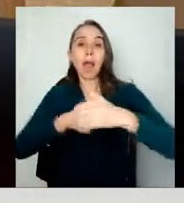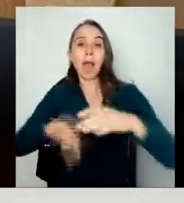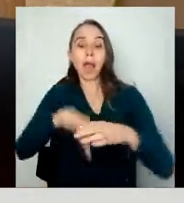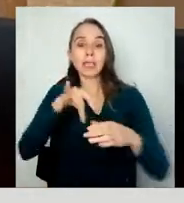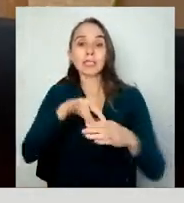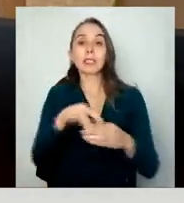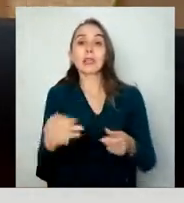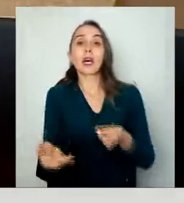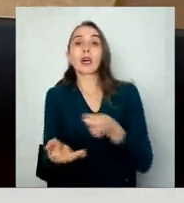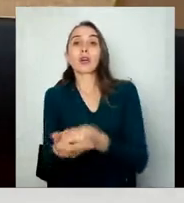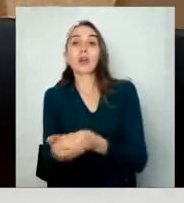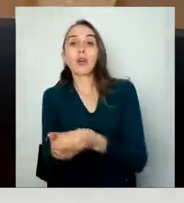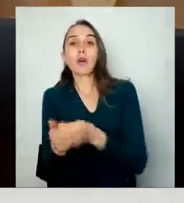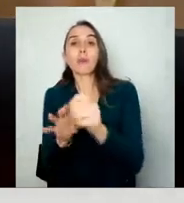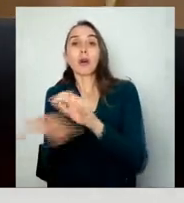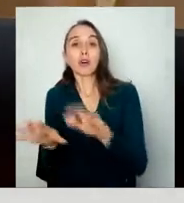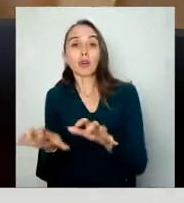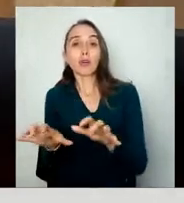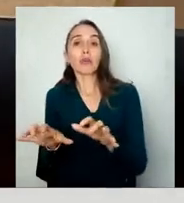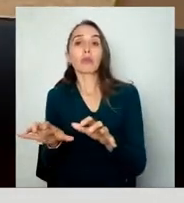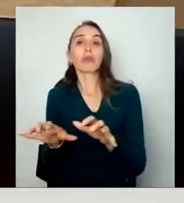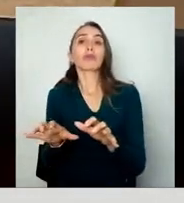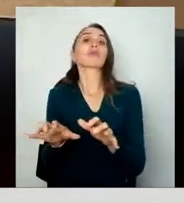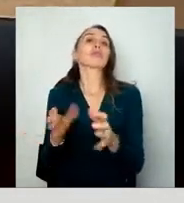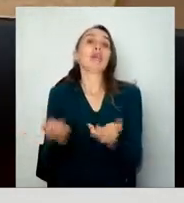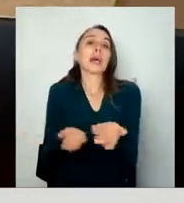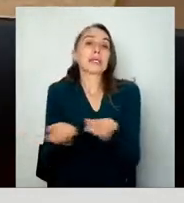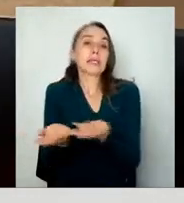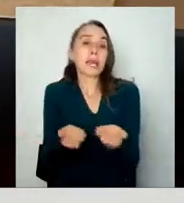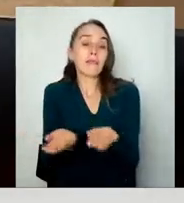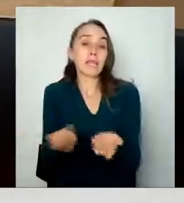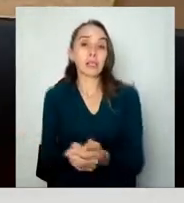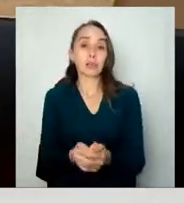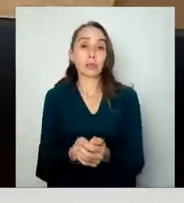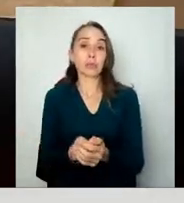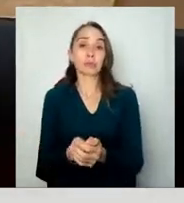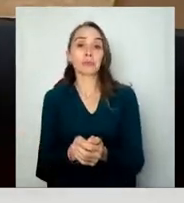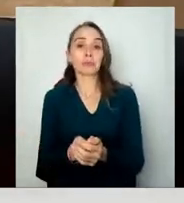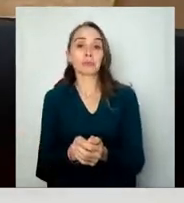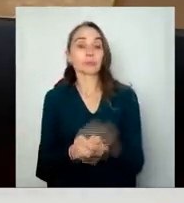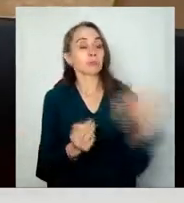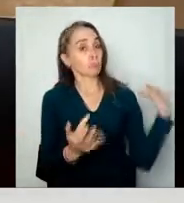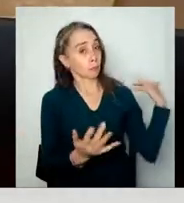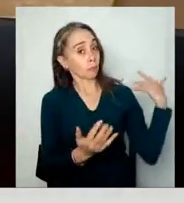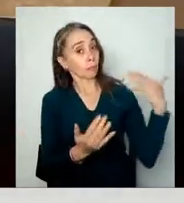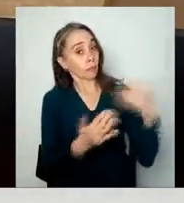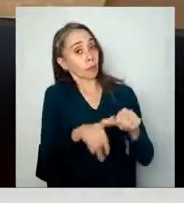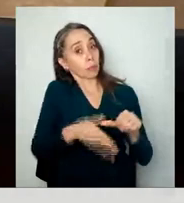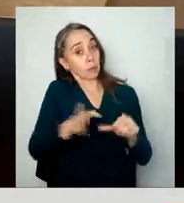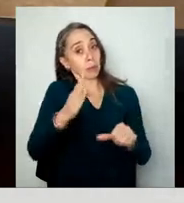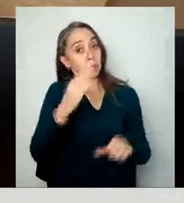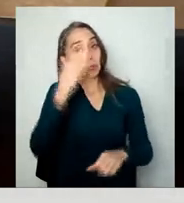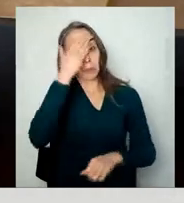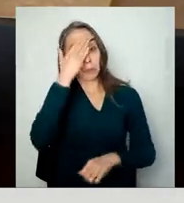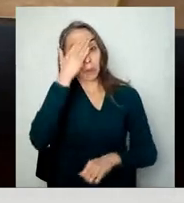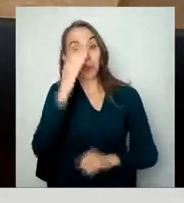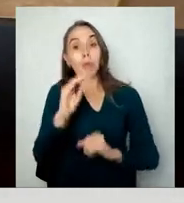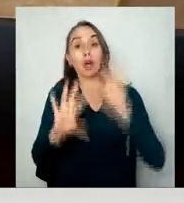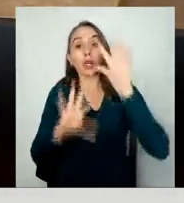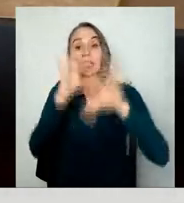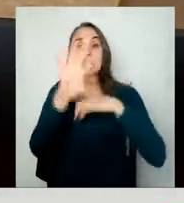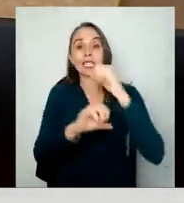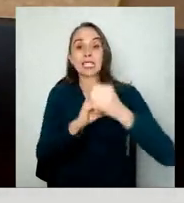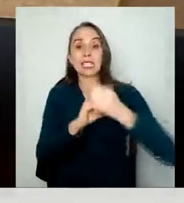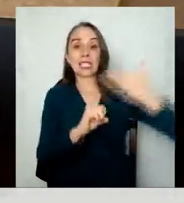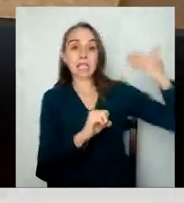recursos en este caso cierto adquisición de bienes y servicios y creo que ha sido una preocupación permanente durante los últimos 15 años Durante los últimos 20